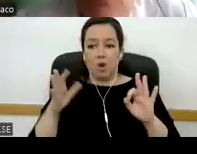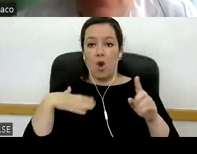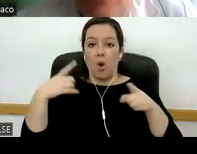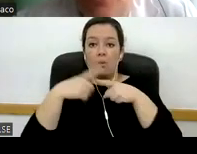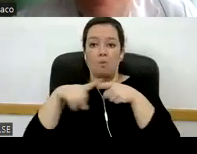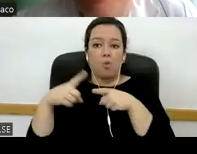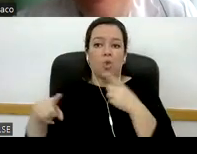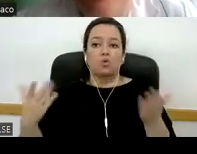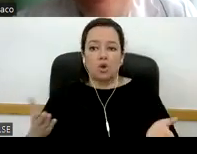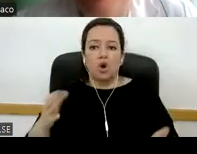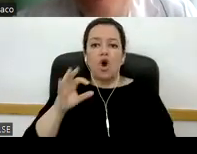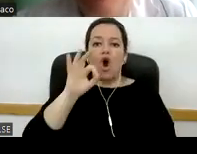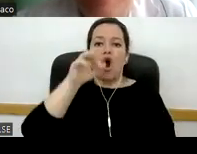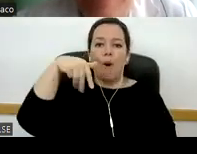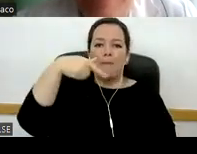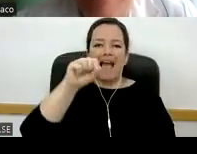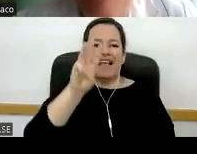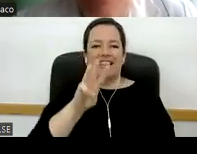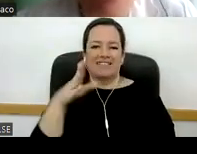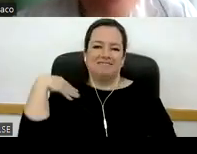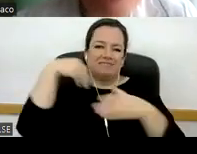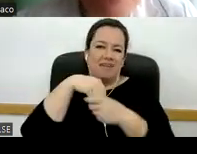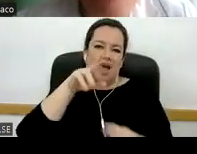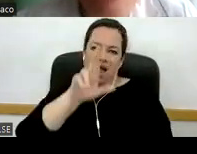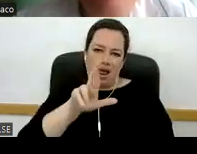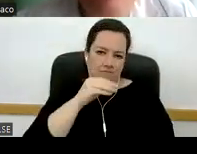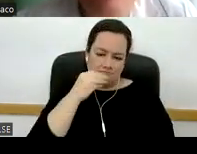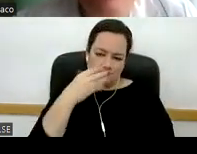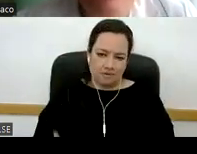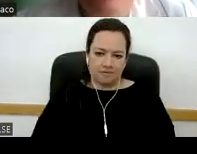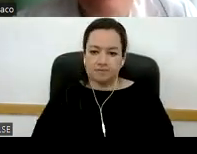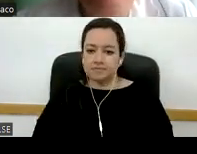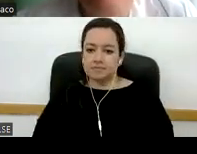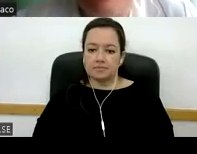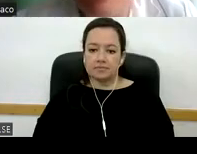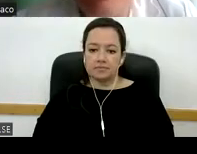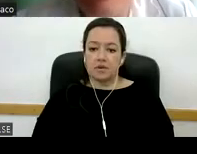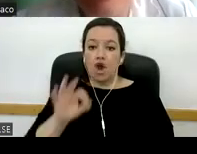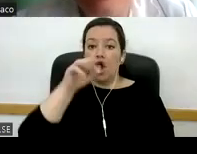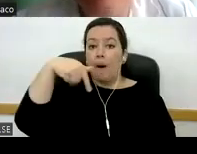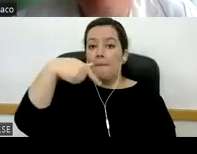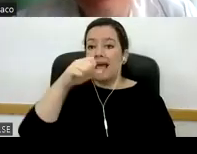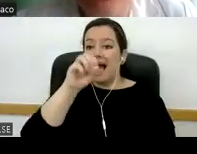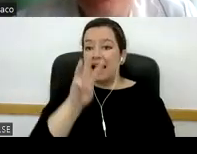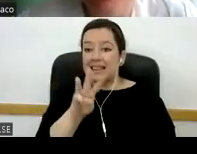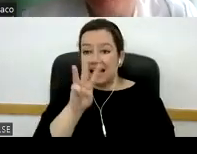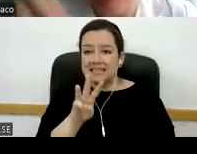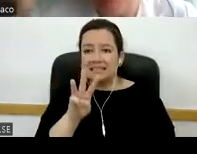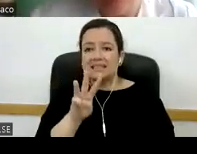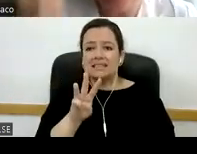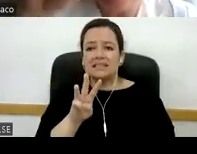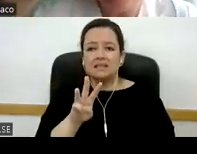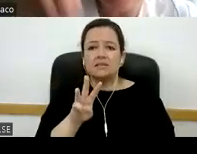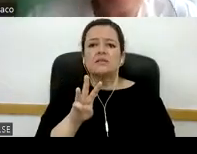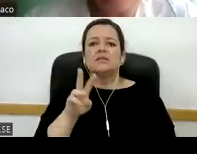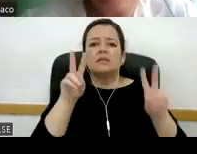productos como el omega 3 de LR. Como veis, el omega 3 prácticamente nos sirve en